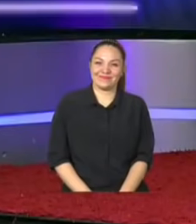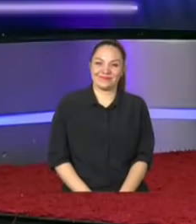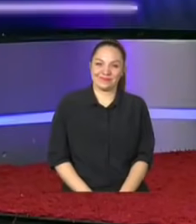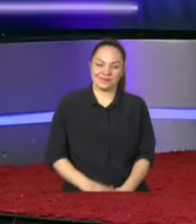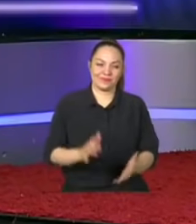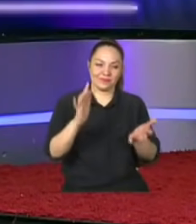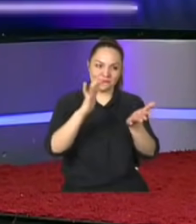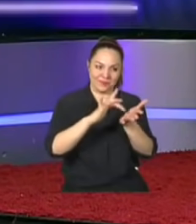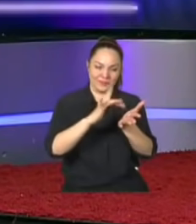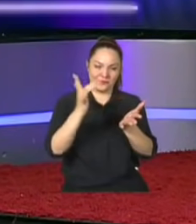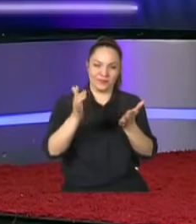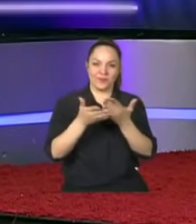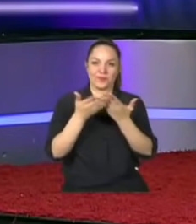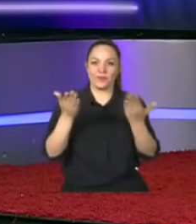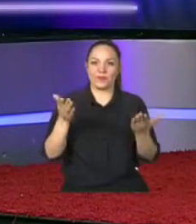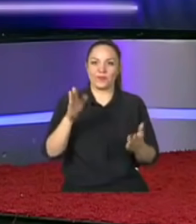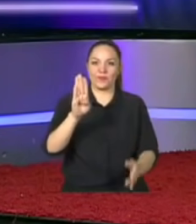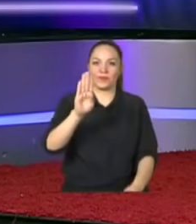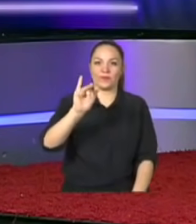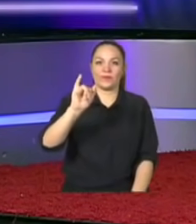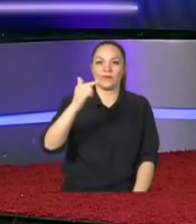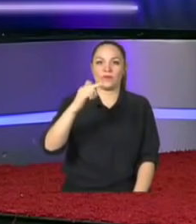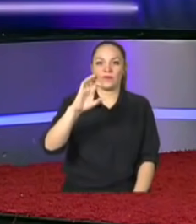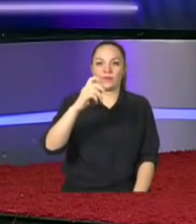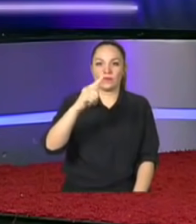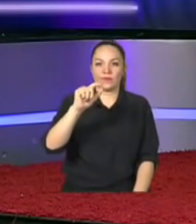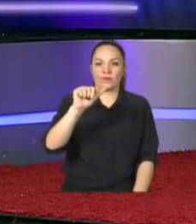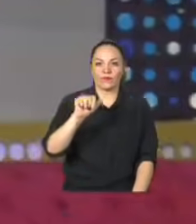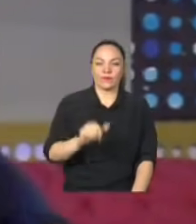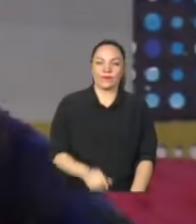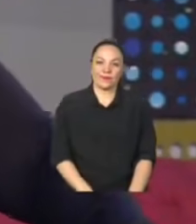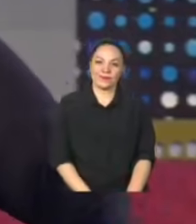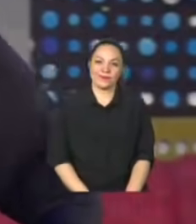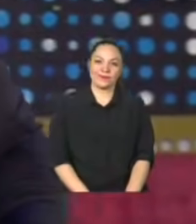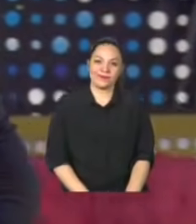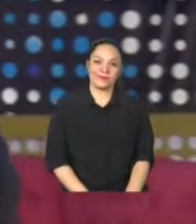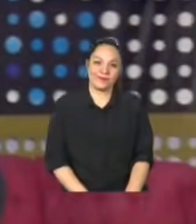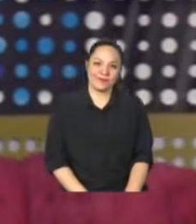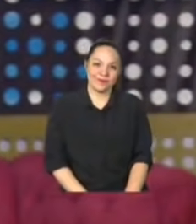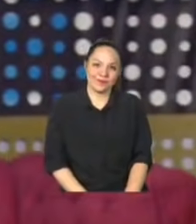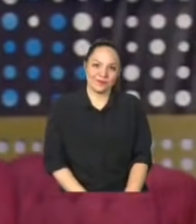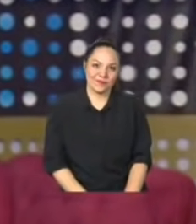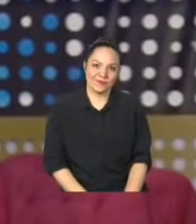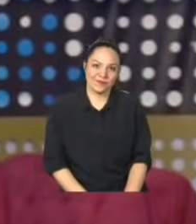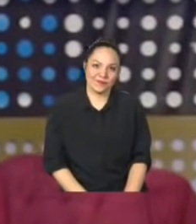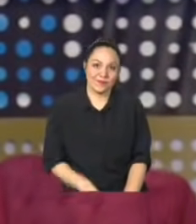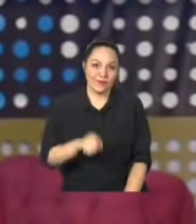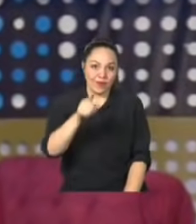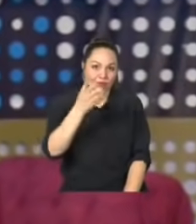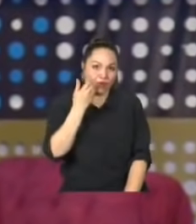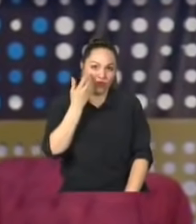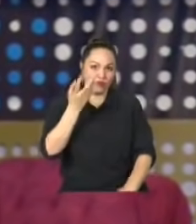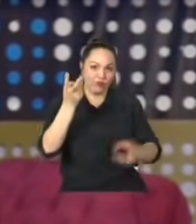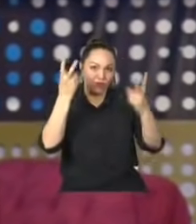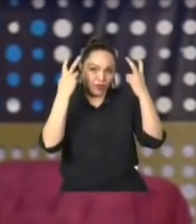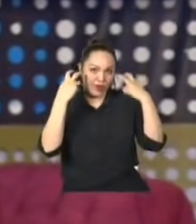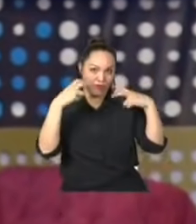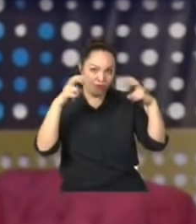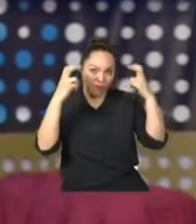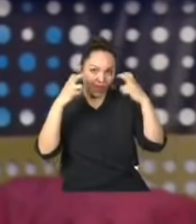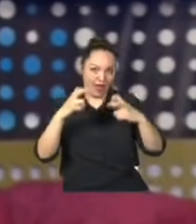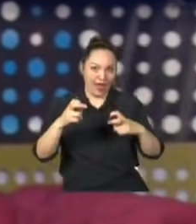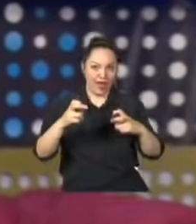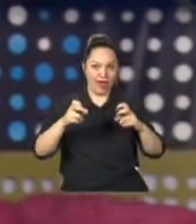Gracias. Estoy ahora con la Big Chota. Últimos 30 segundos, por favor. Usted que está atrás de la tele, si quieres viajar, quieres darte todos los